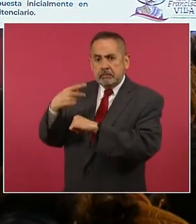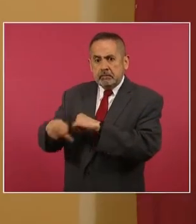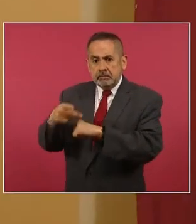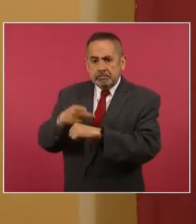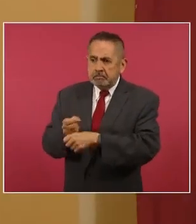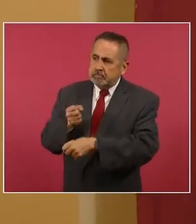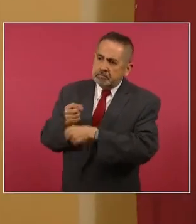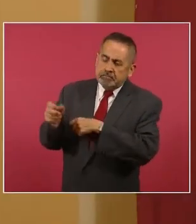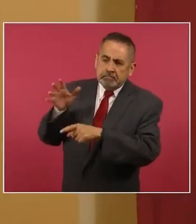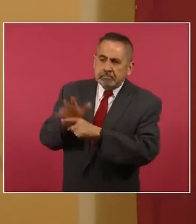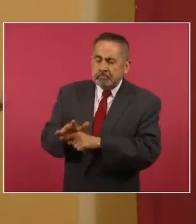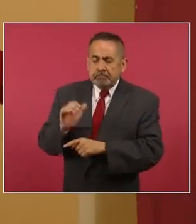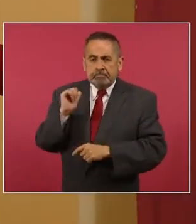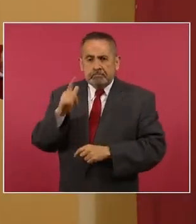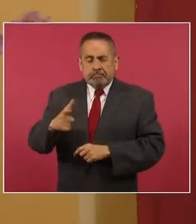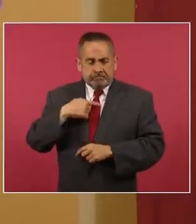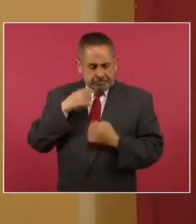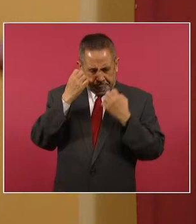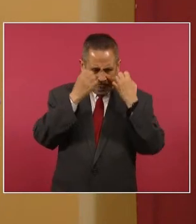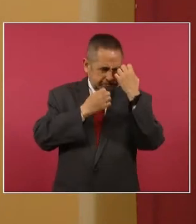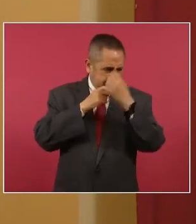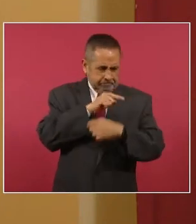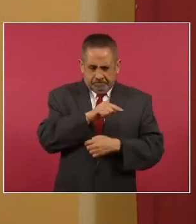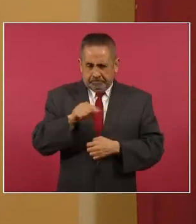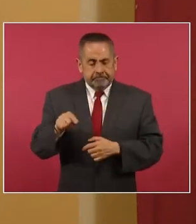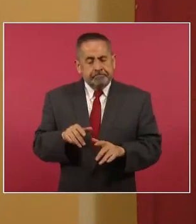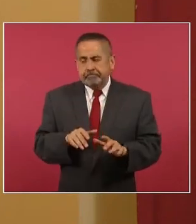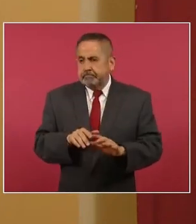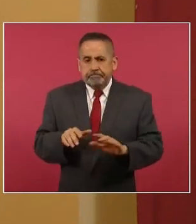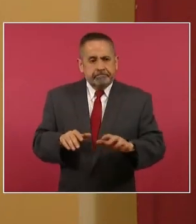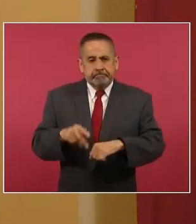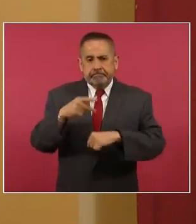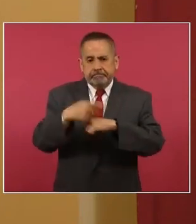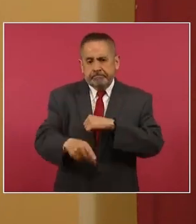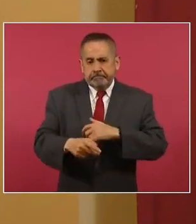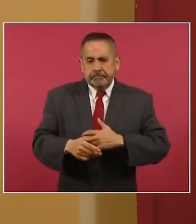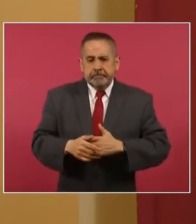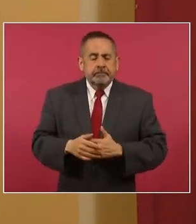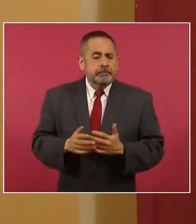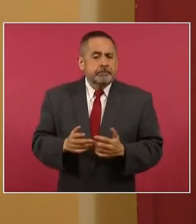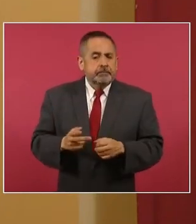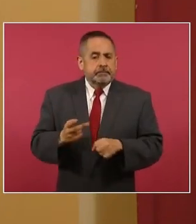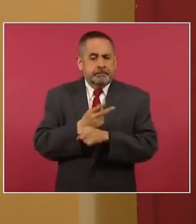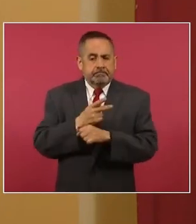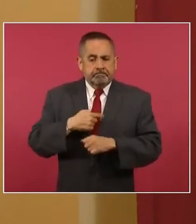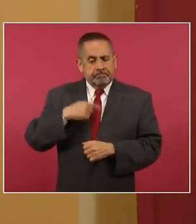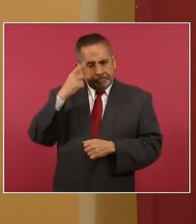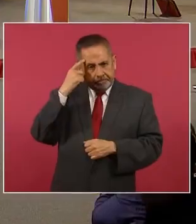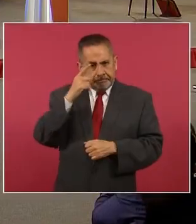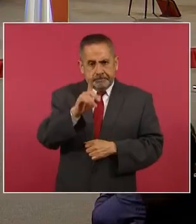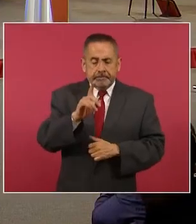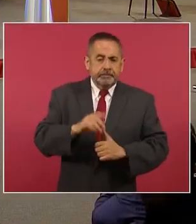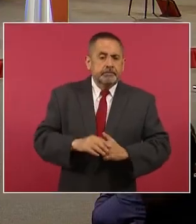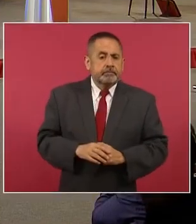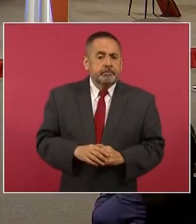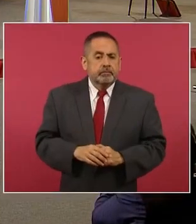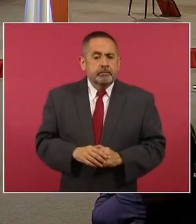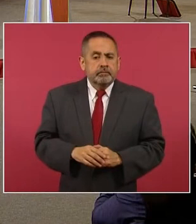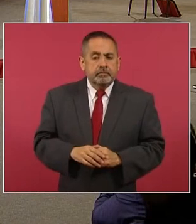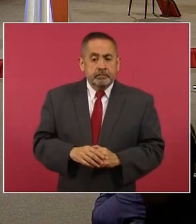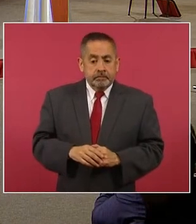en prisión domiciliaria al acusado, con las siguientes consideraciones. 1, que